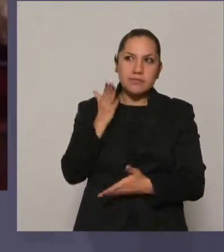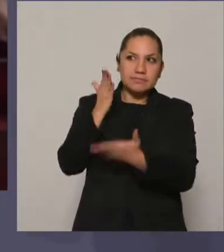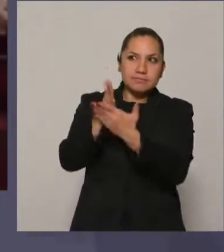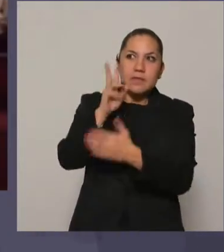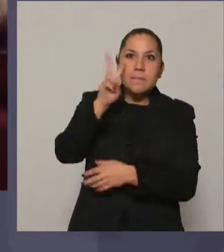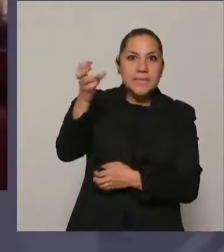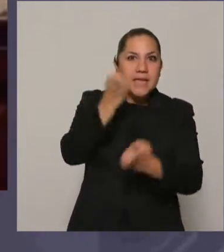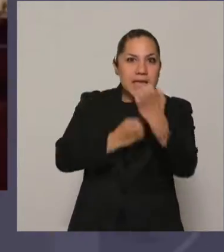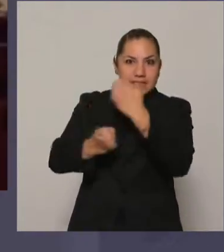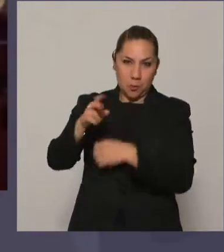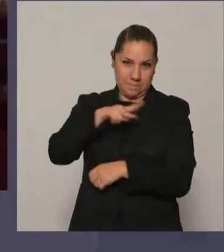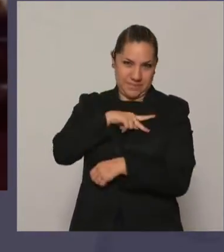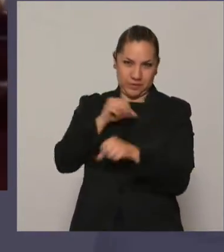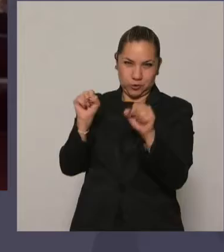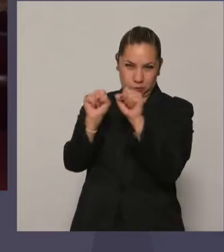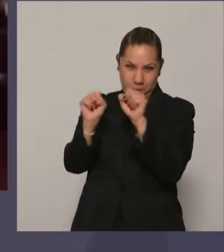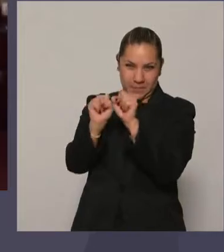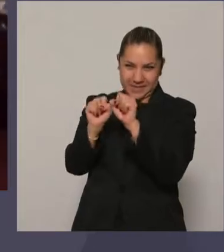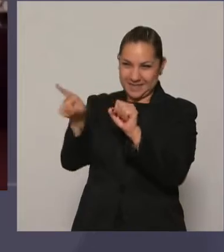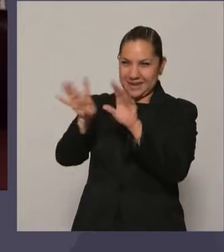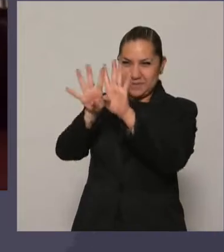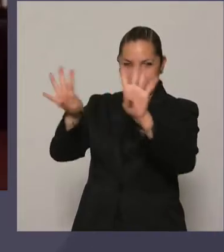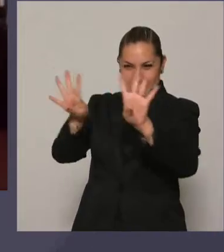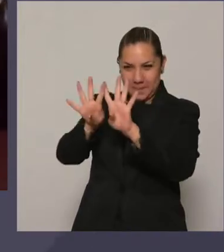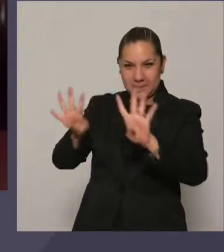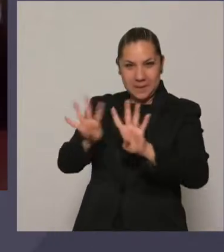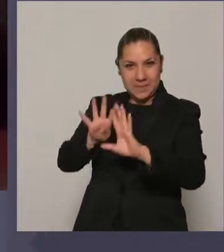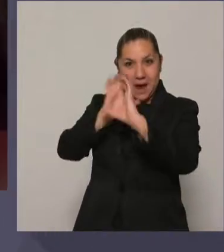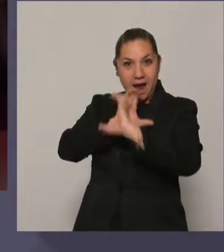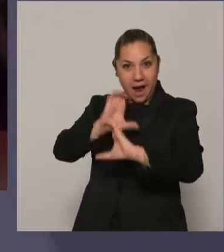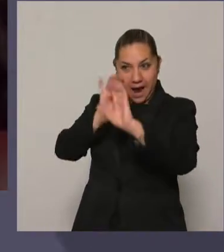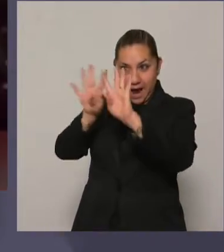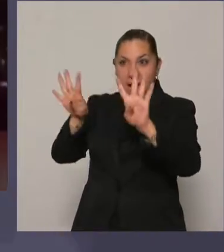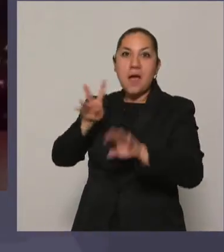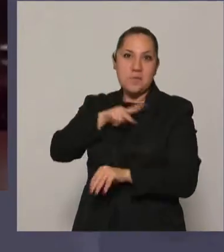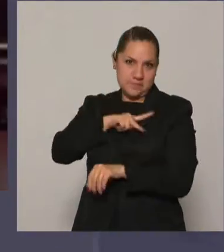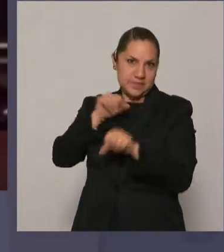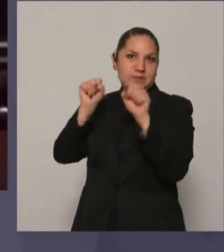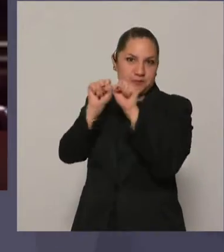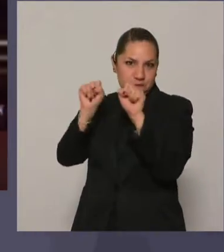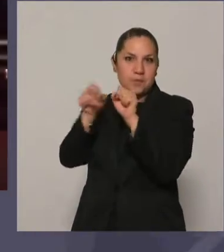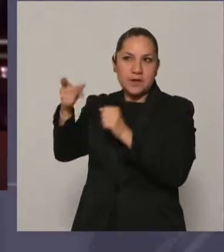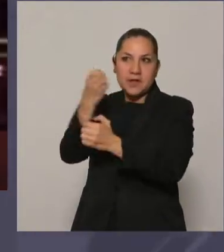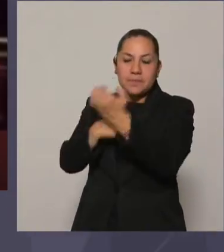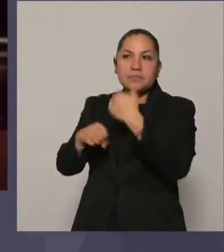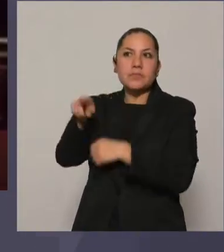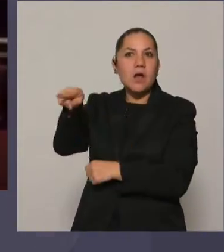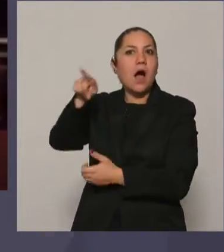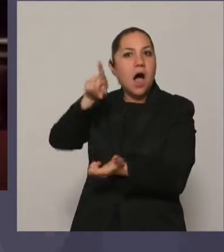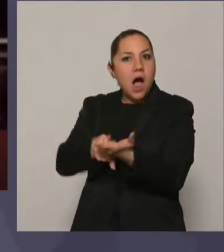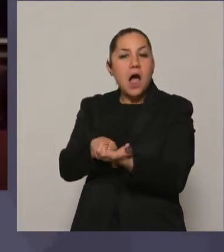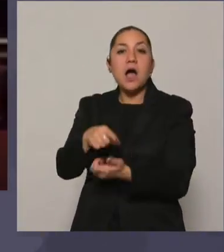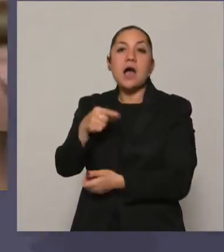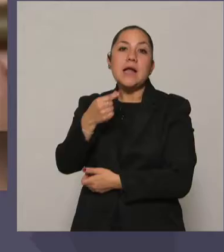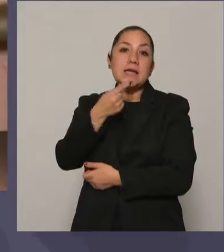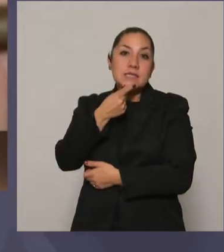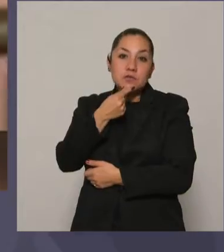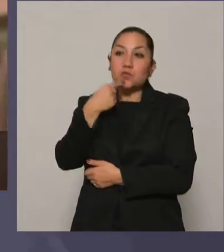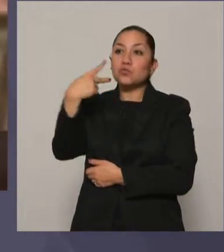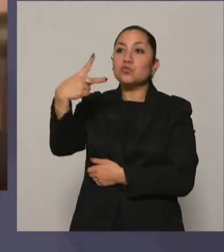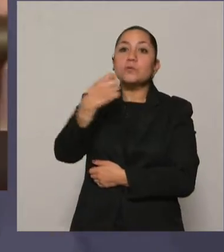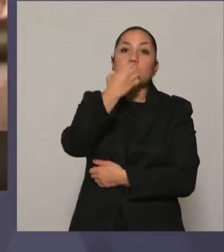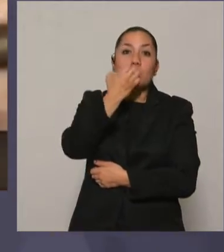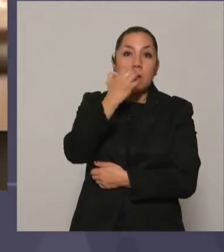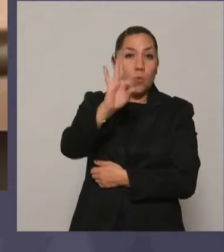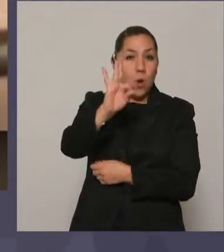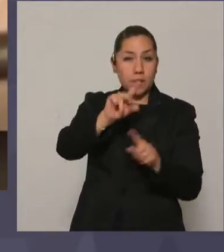en ese conglomerado de niños y niñas. Son niños y niñas de más de 40 escuelas públicas de secundaria